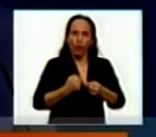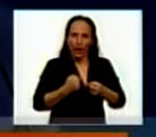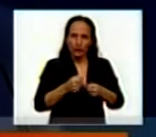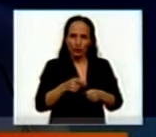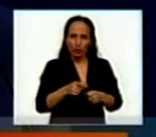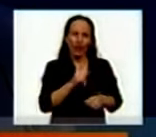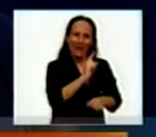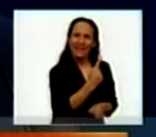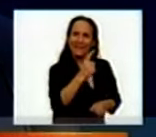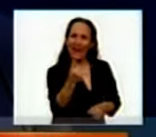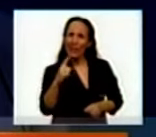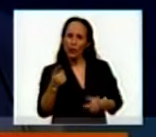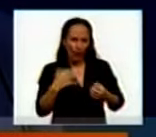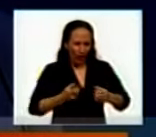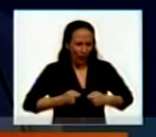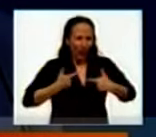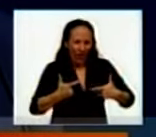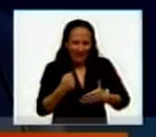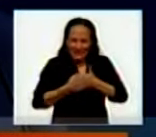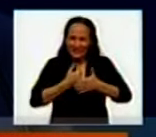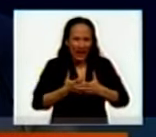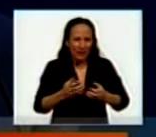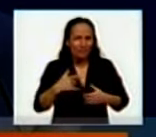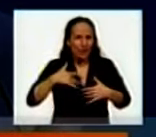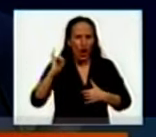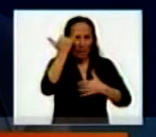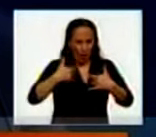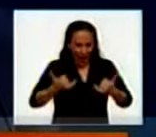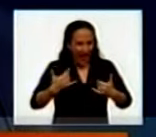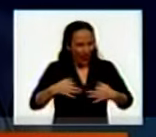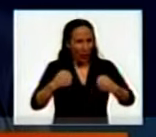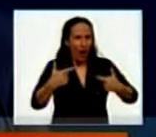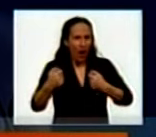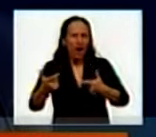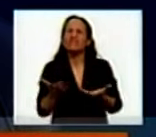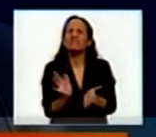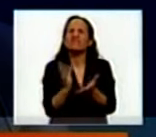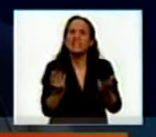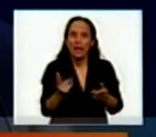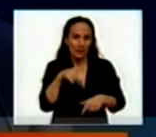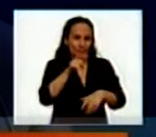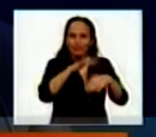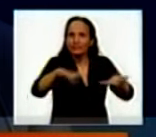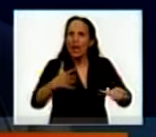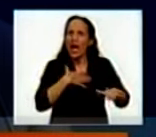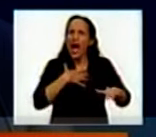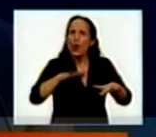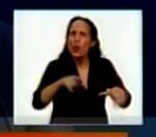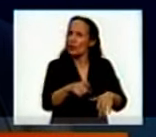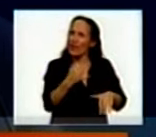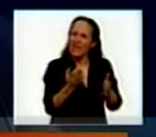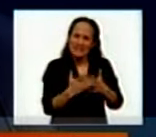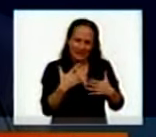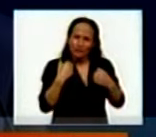sí. Y cuando digo lo mejor de sí, me refiero a que cada alumno se esfuerce por aprender,